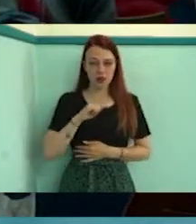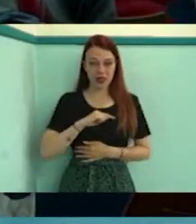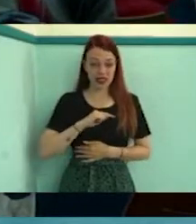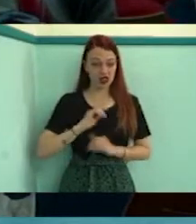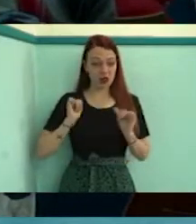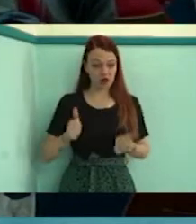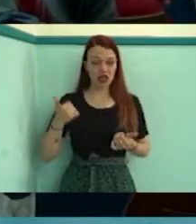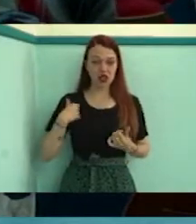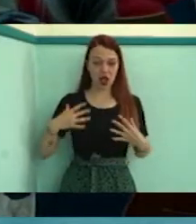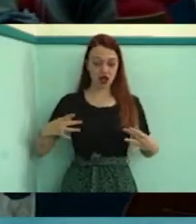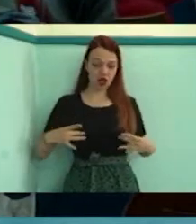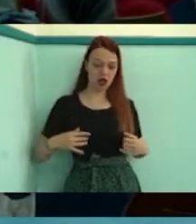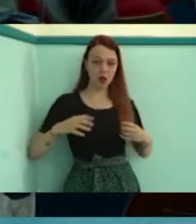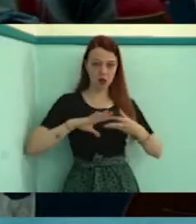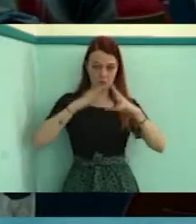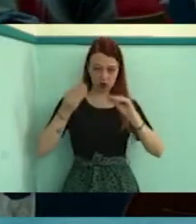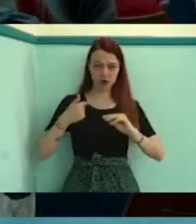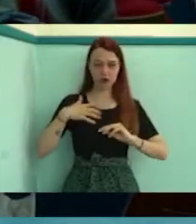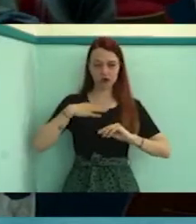notar los músculos es